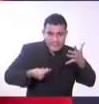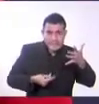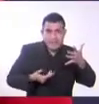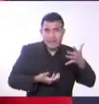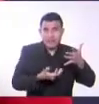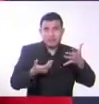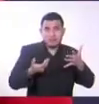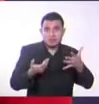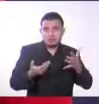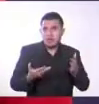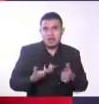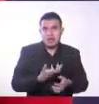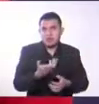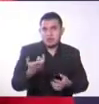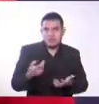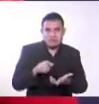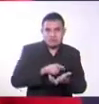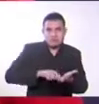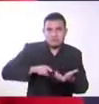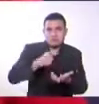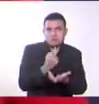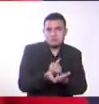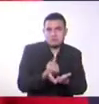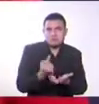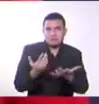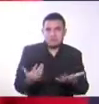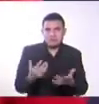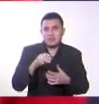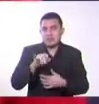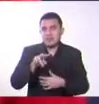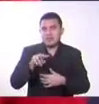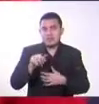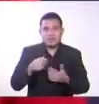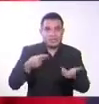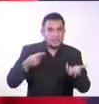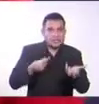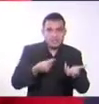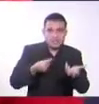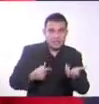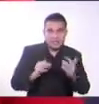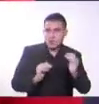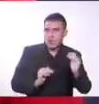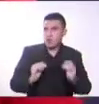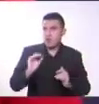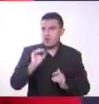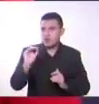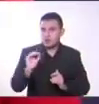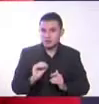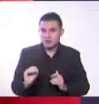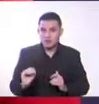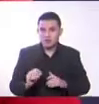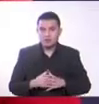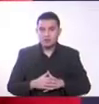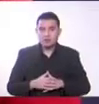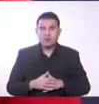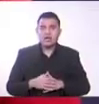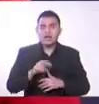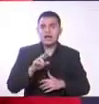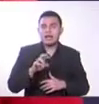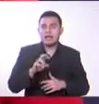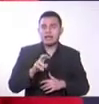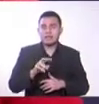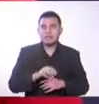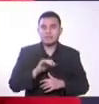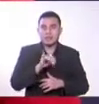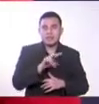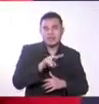¿verdad? Sí. A todos. Y en el caso del IVA se nos aplica a todos por igual. A todos también. ¿Y en el caso de la renta? En